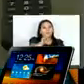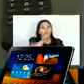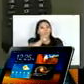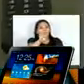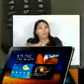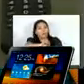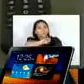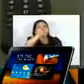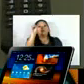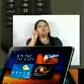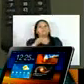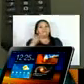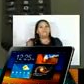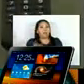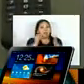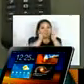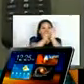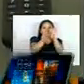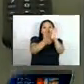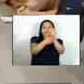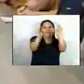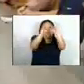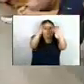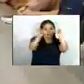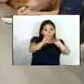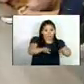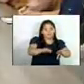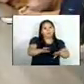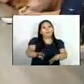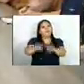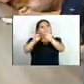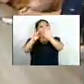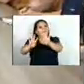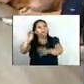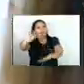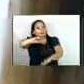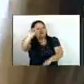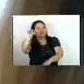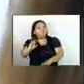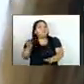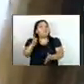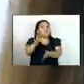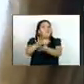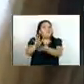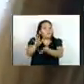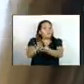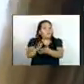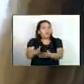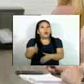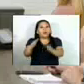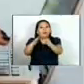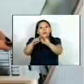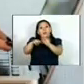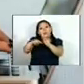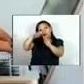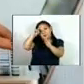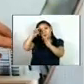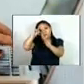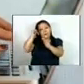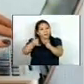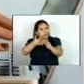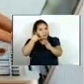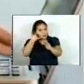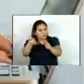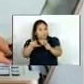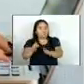desarrolló una plataforma para vender en línea y el 9% invirtió para realizar teletrabajo. Según los